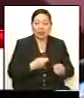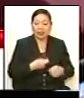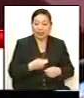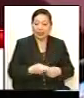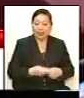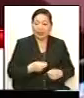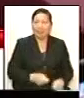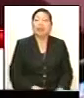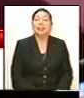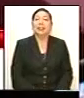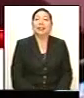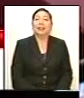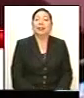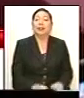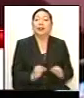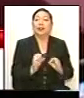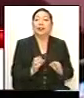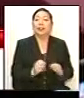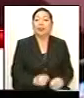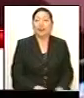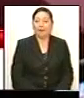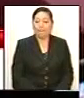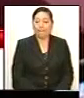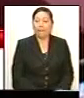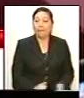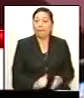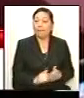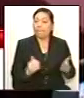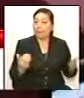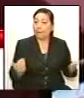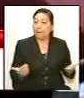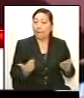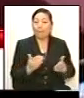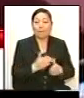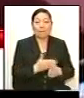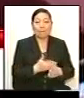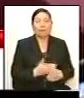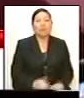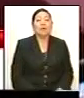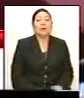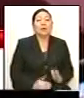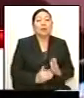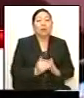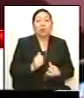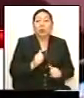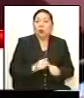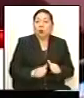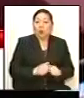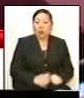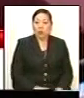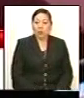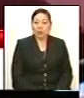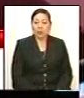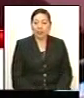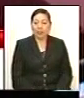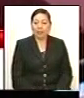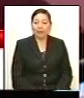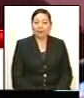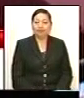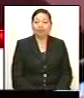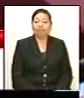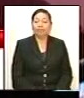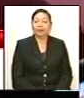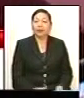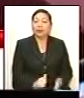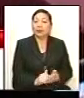rentabilidad y riesgo que incentiven la participación de un mayor número de competidores,